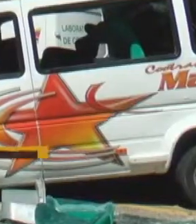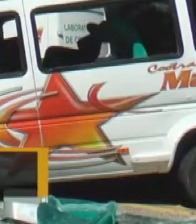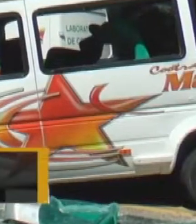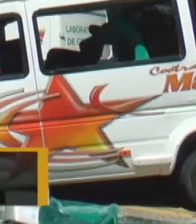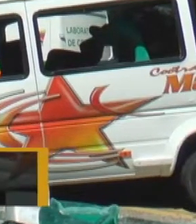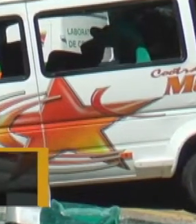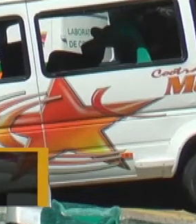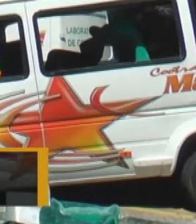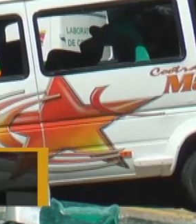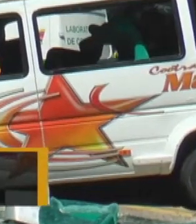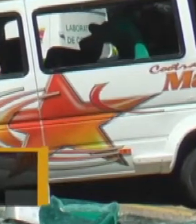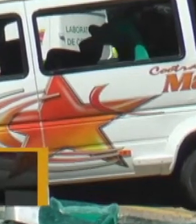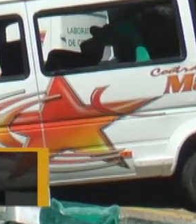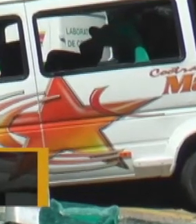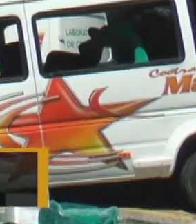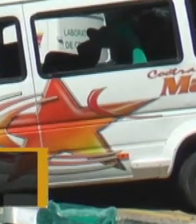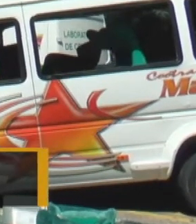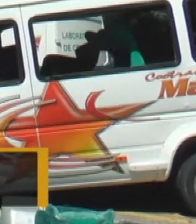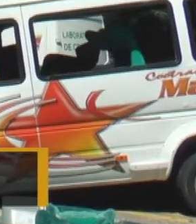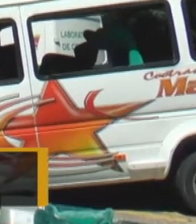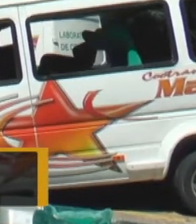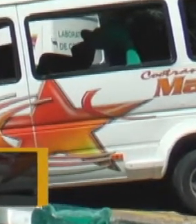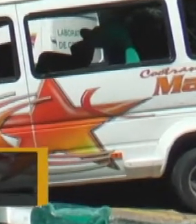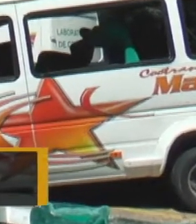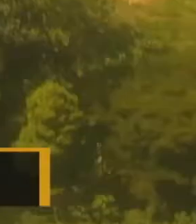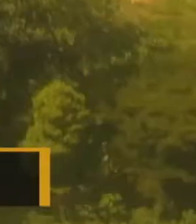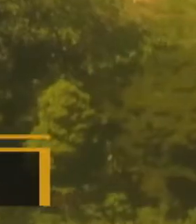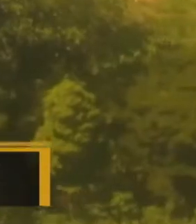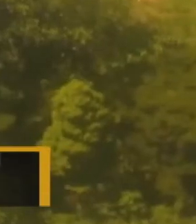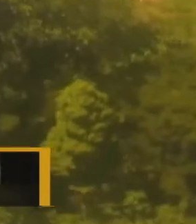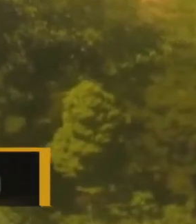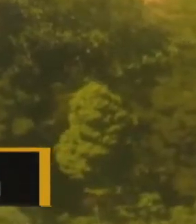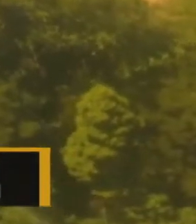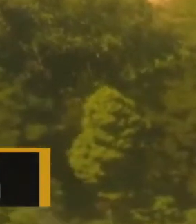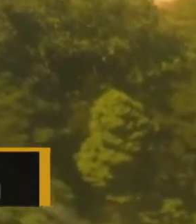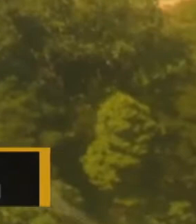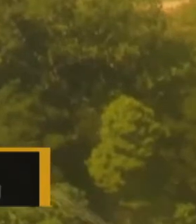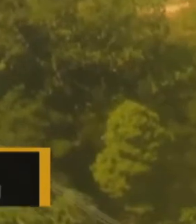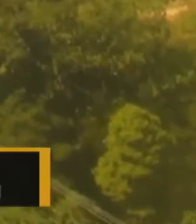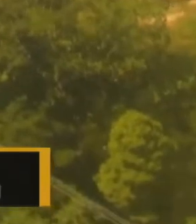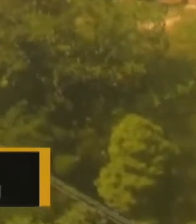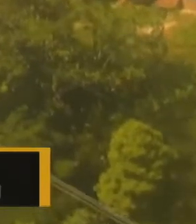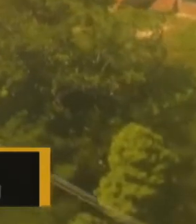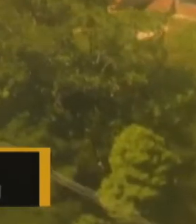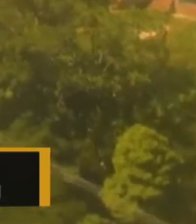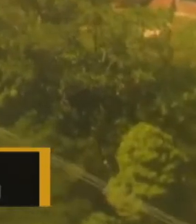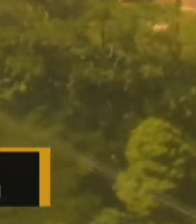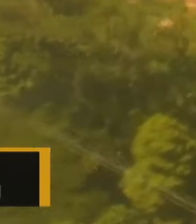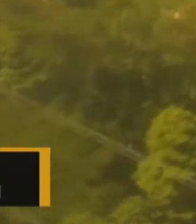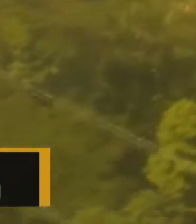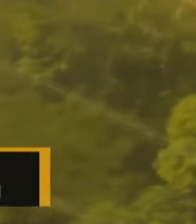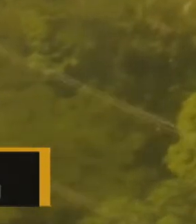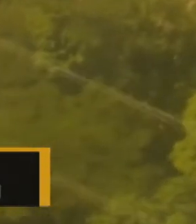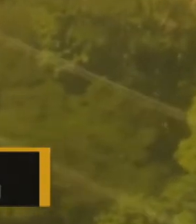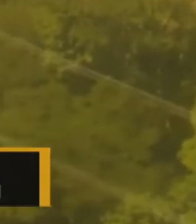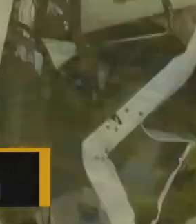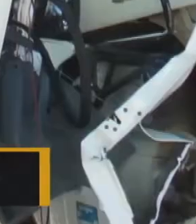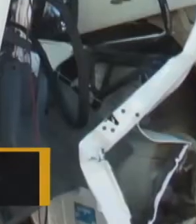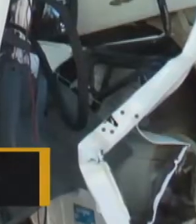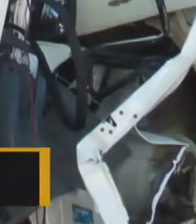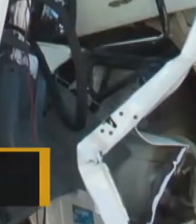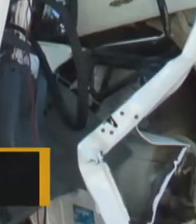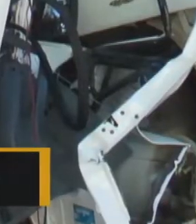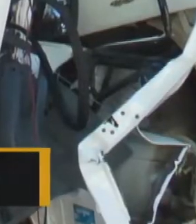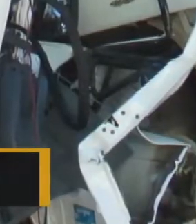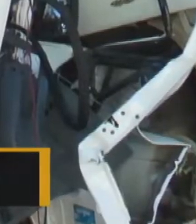Una aparente falla mecánica de la tractomula tipo niñera sería la causa del grave accidente que paralizó ayer la troncal del Magdalena Medio a la altura